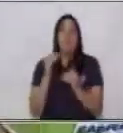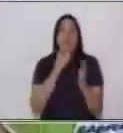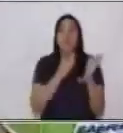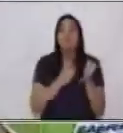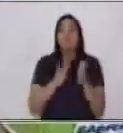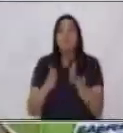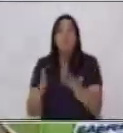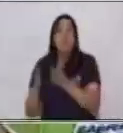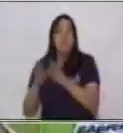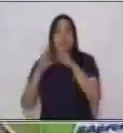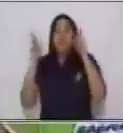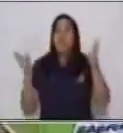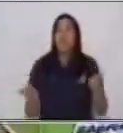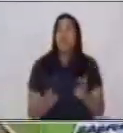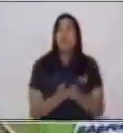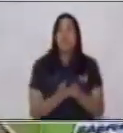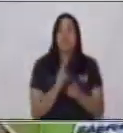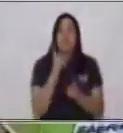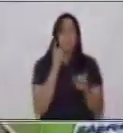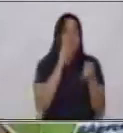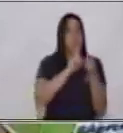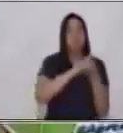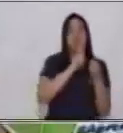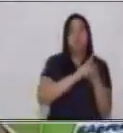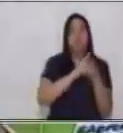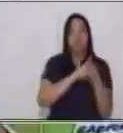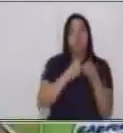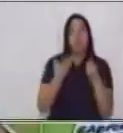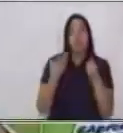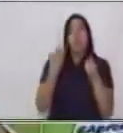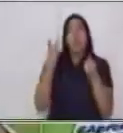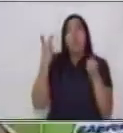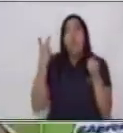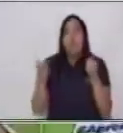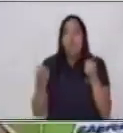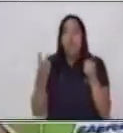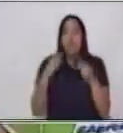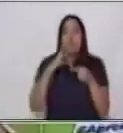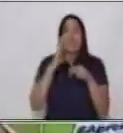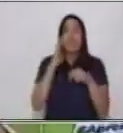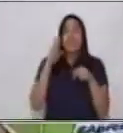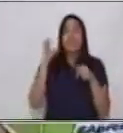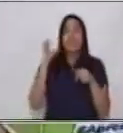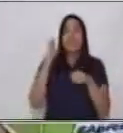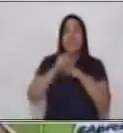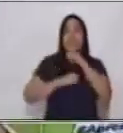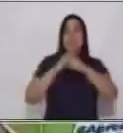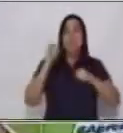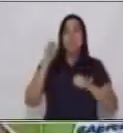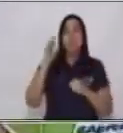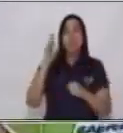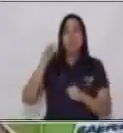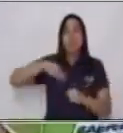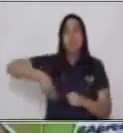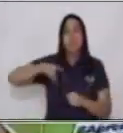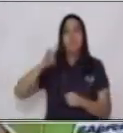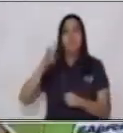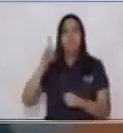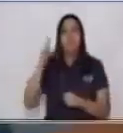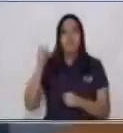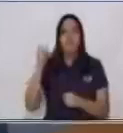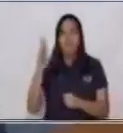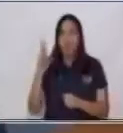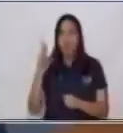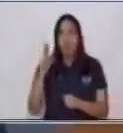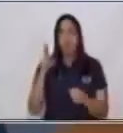objetivo de resumir es reformular el contenido, es decir, darlo a entender o